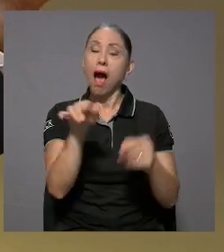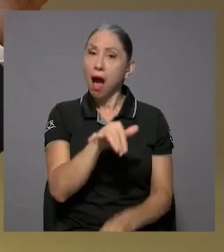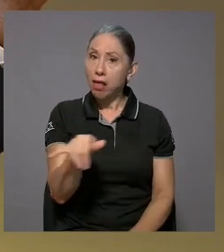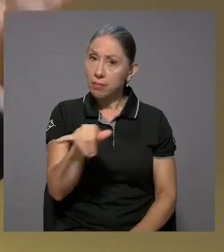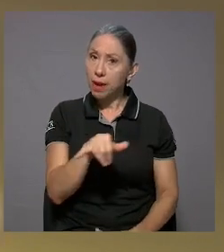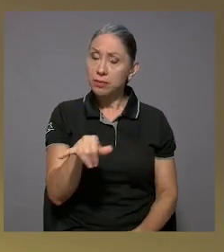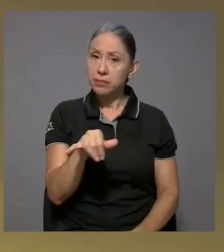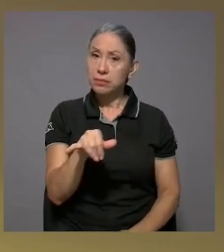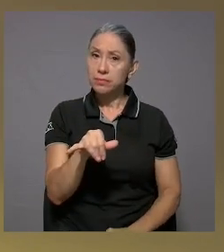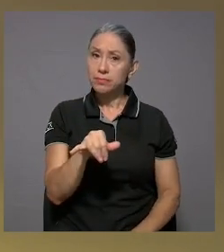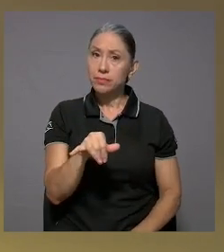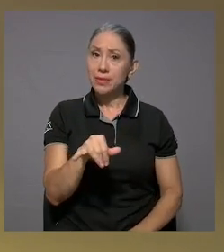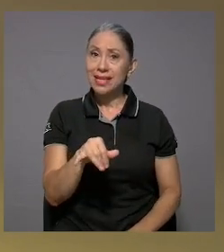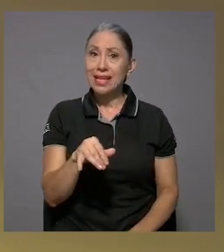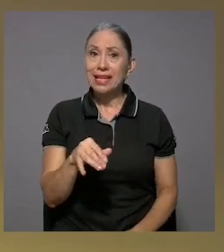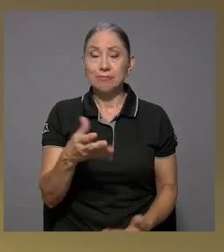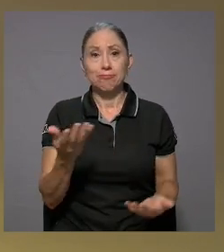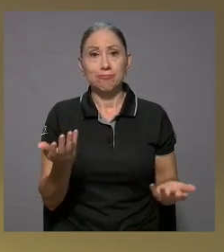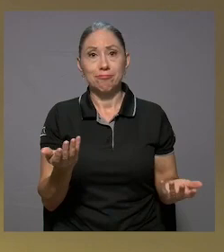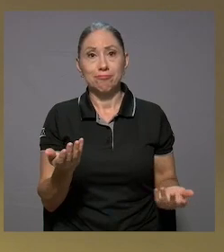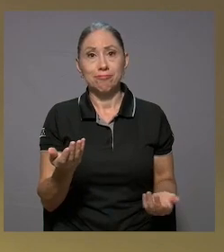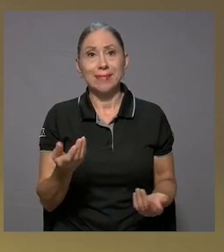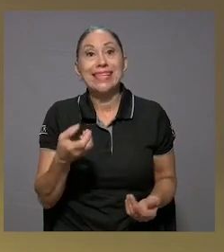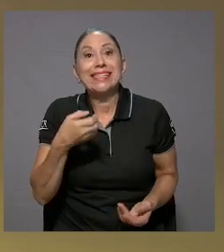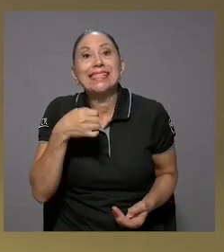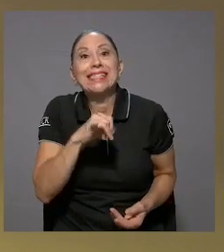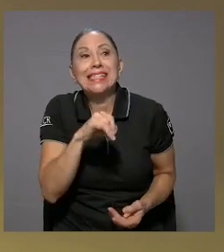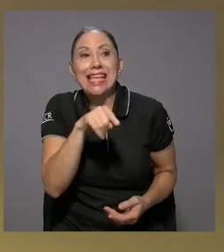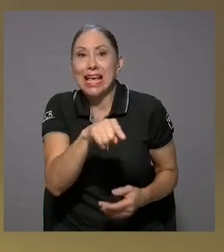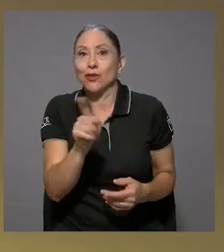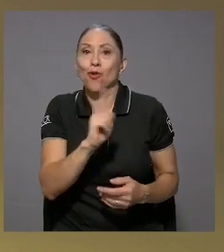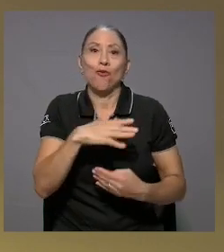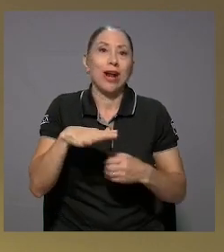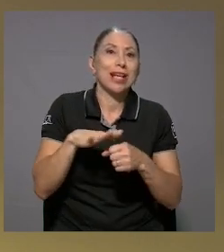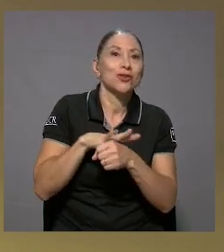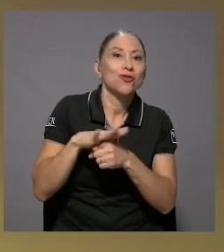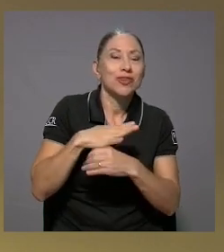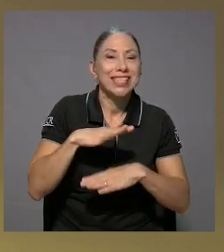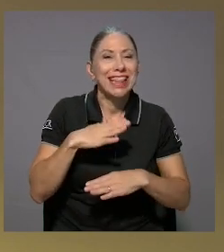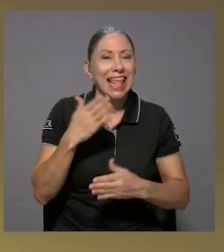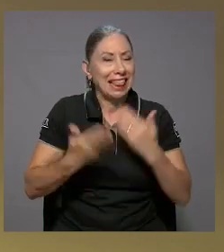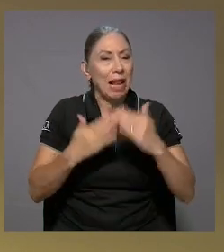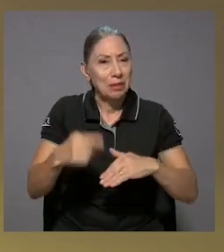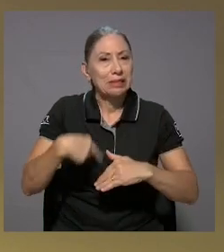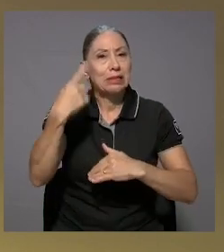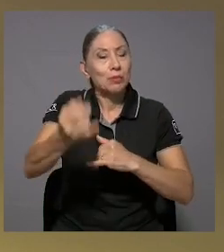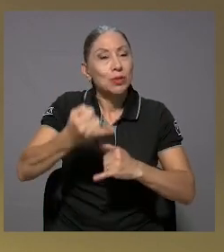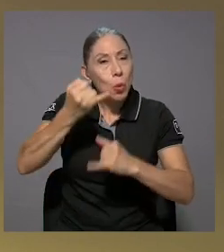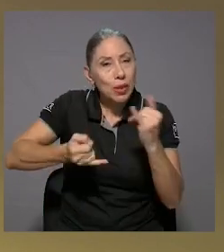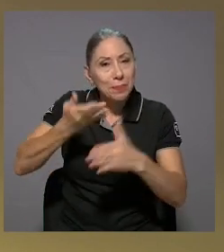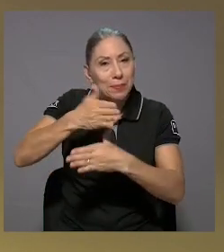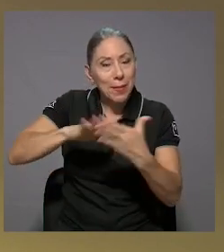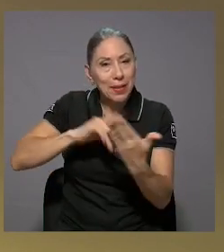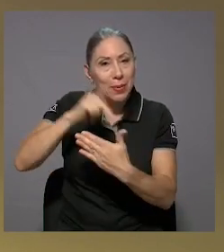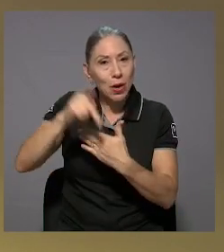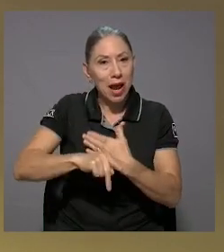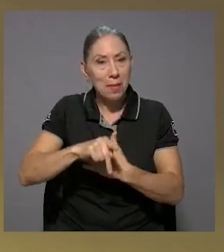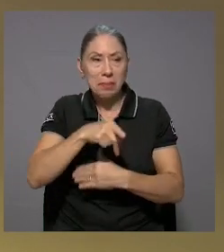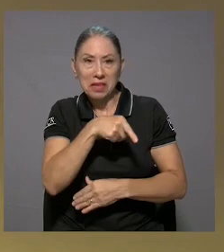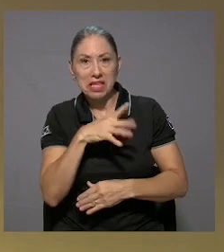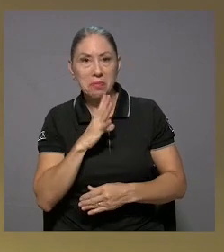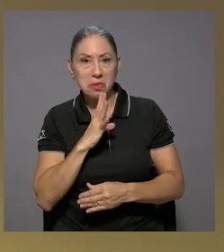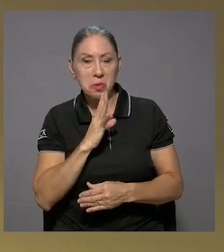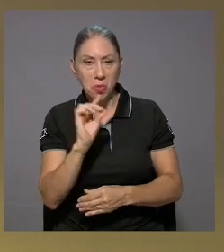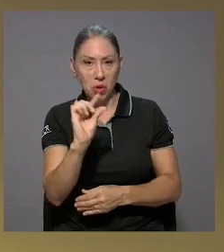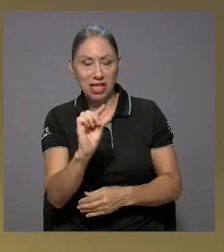Y además, si eso no fuera suficiente, y tal vez en el último segmento la invito a que nos cuente un poquito de